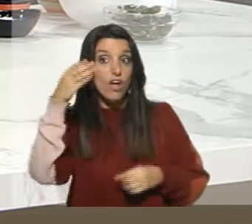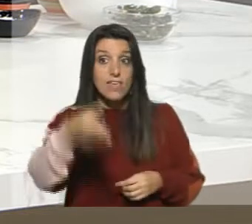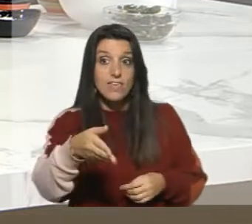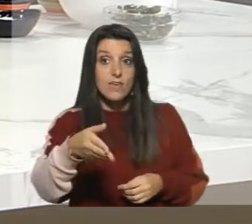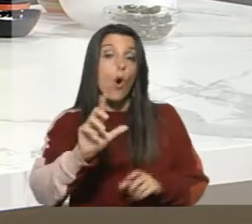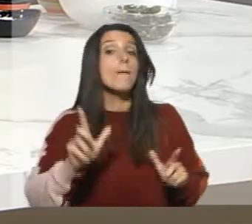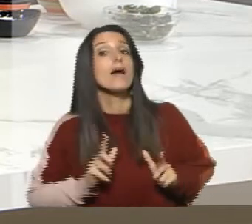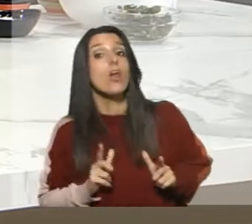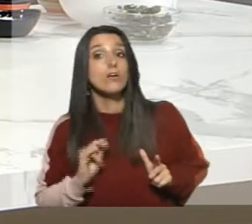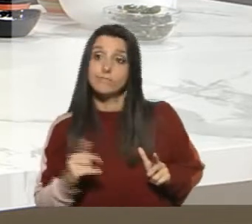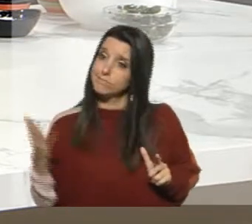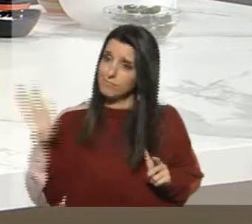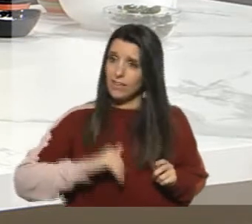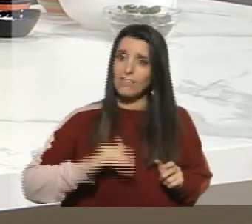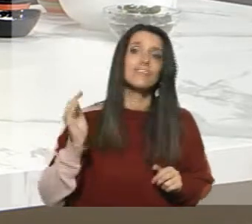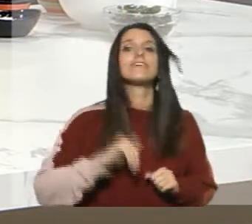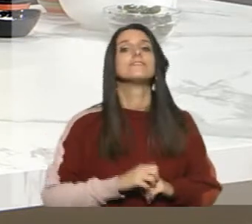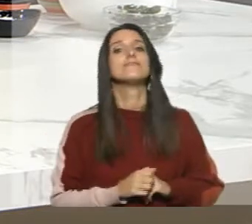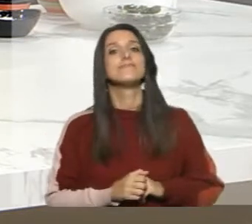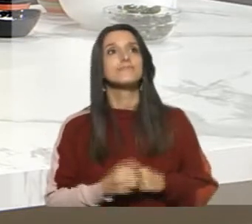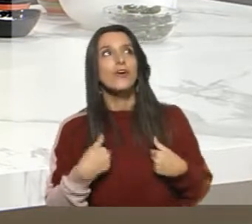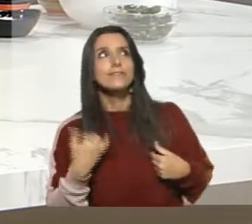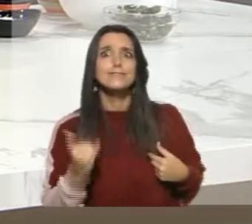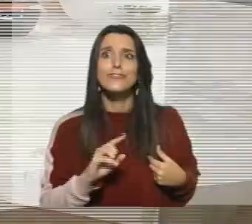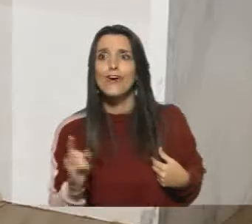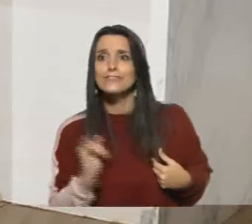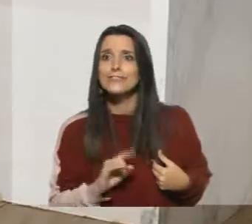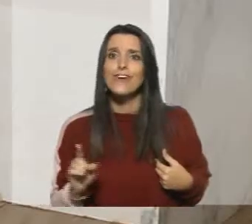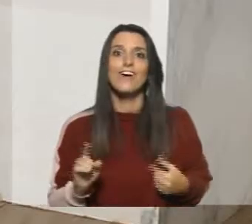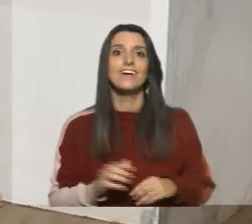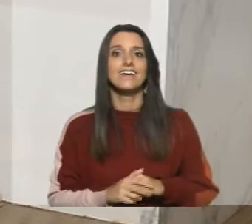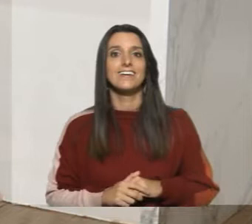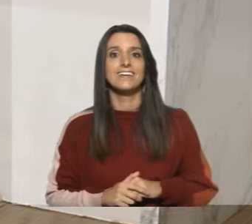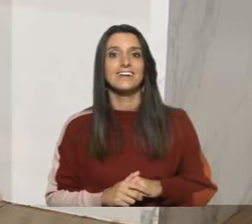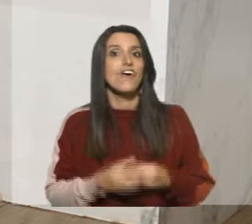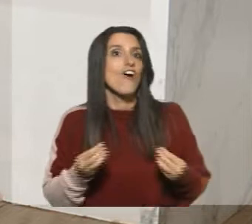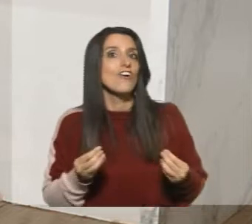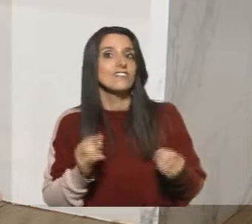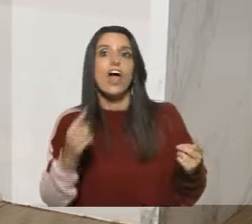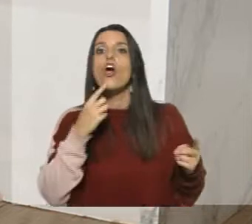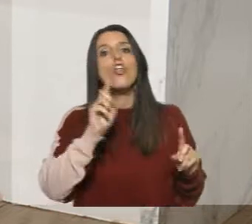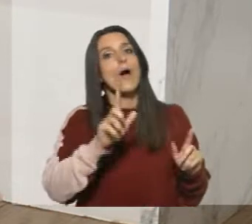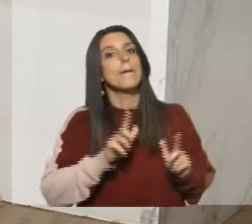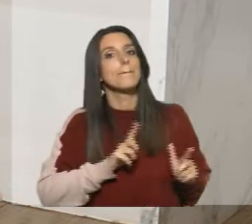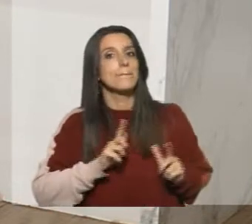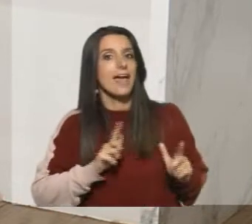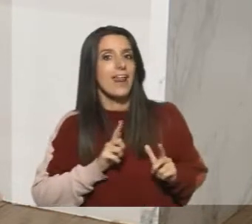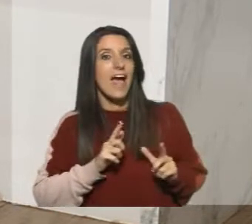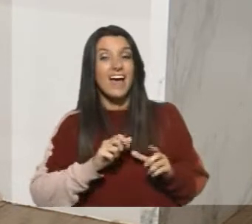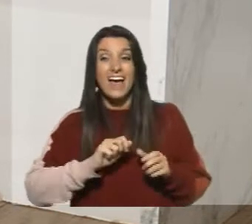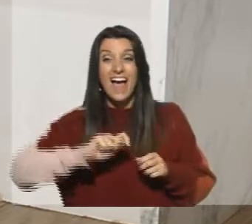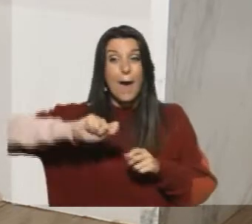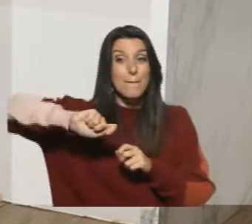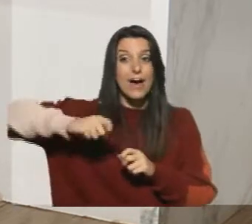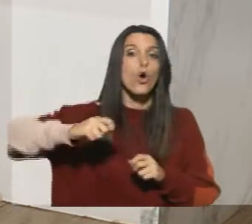Dale. Pero. Sí, voy. Sí. Perfecto. Yo estaba. Voy. No, claro, porque después dicen, no, tiene que ser al máximo,